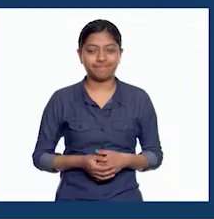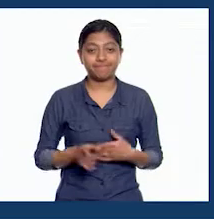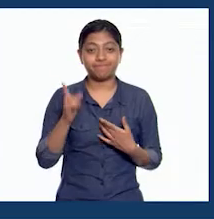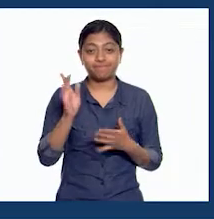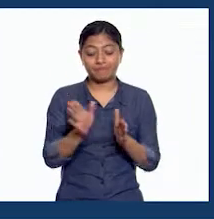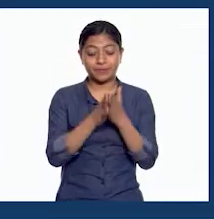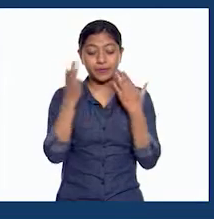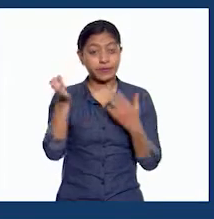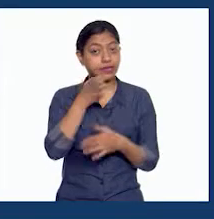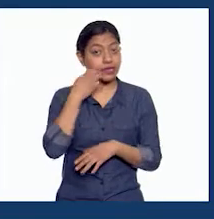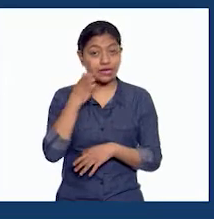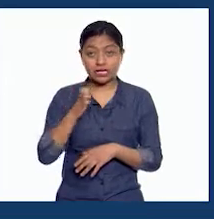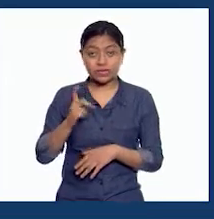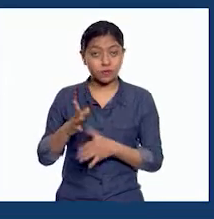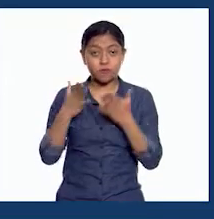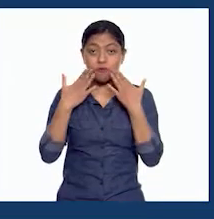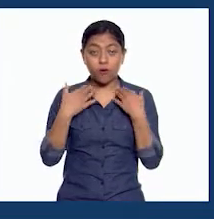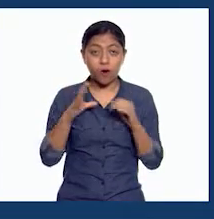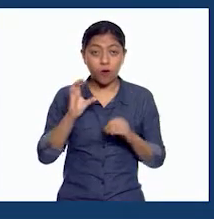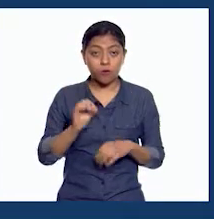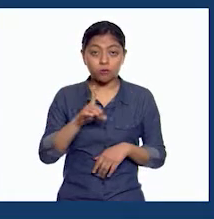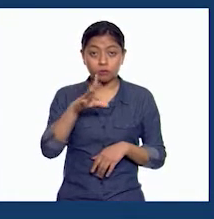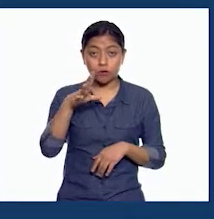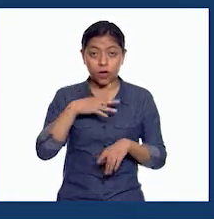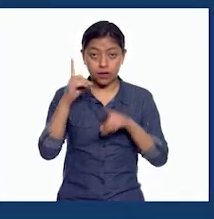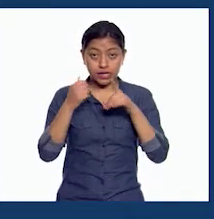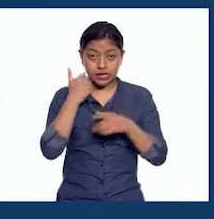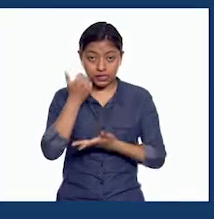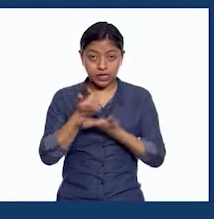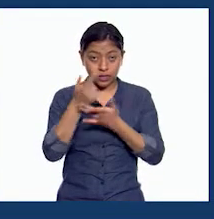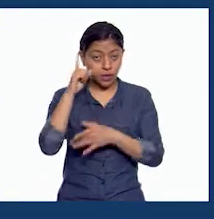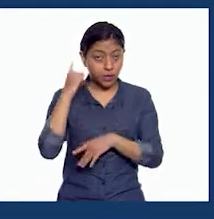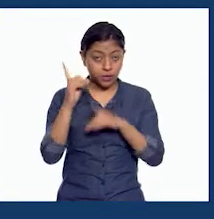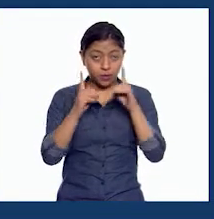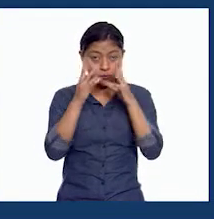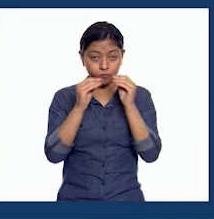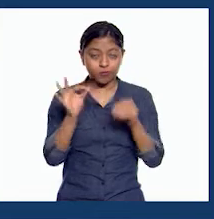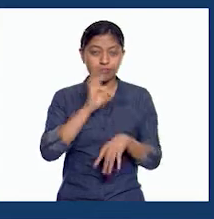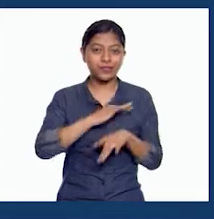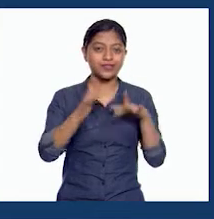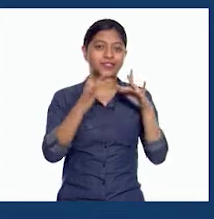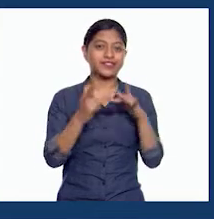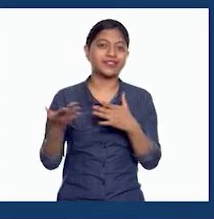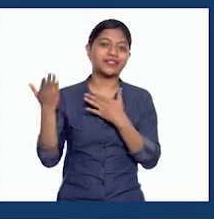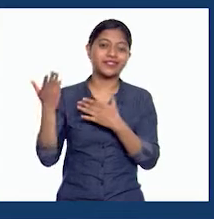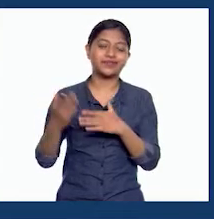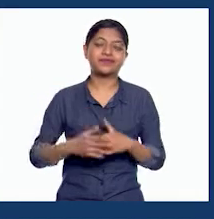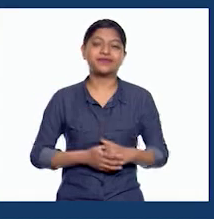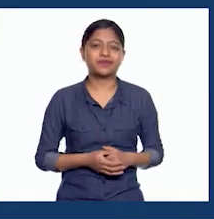Si no tienes el libro de texto o necesitas ayuda para responder las preguntas, contáctanos.